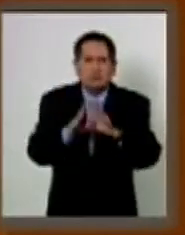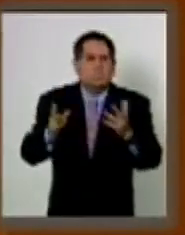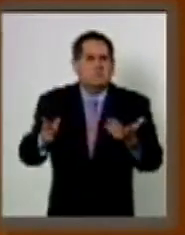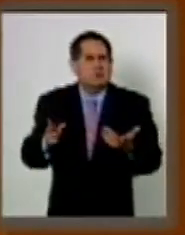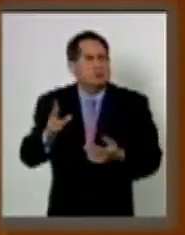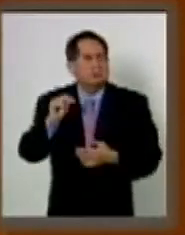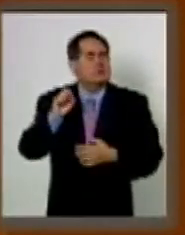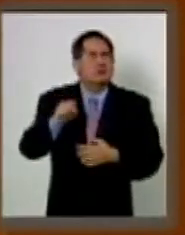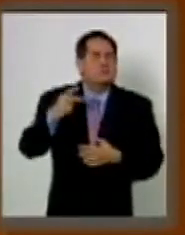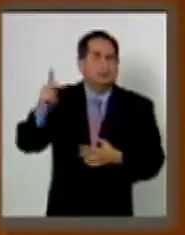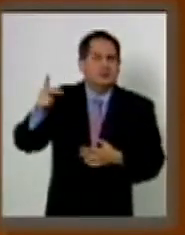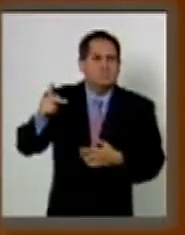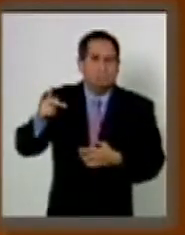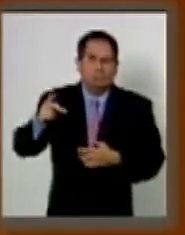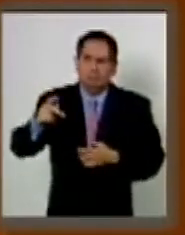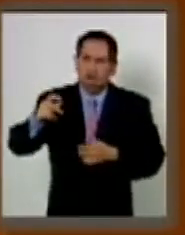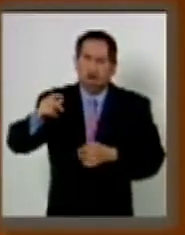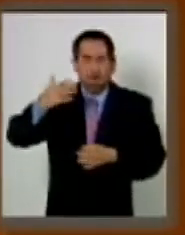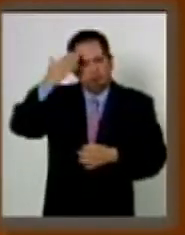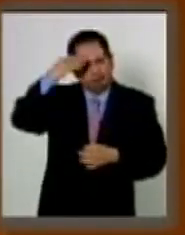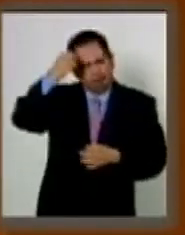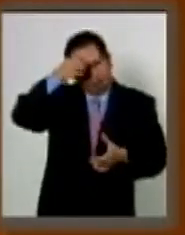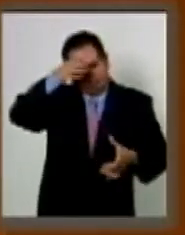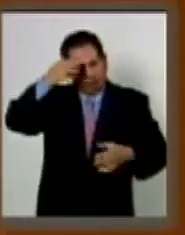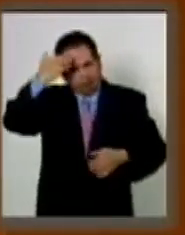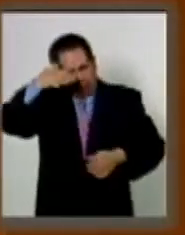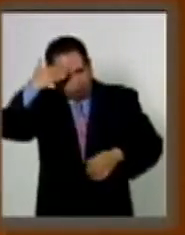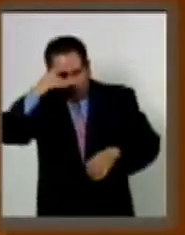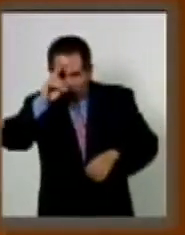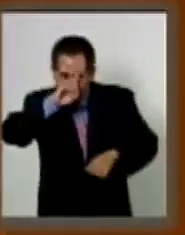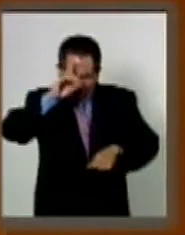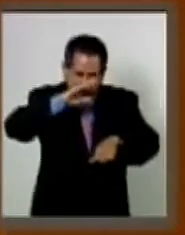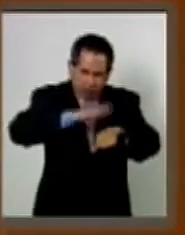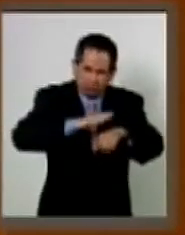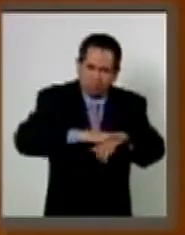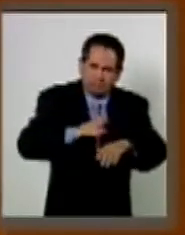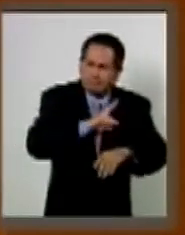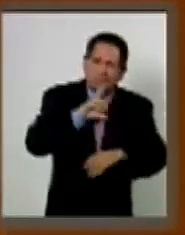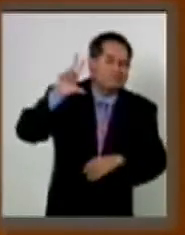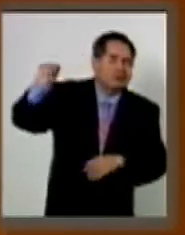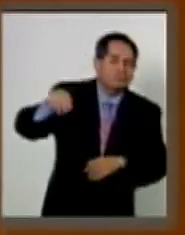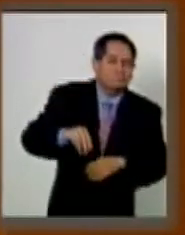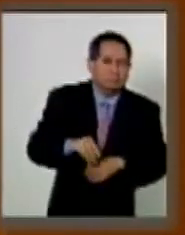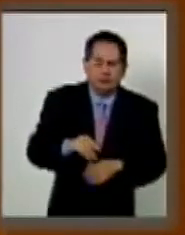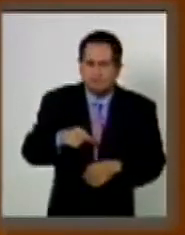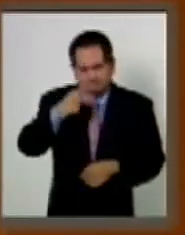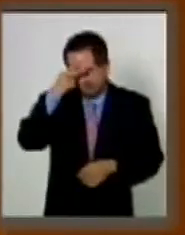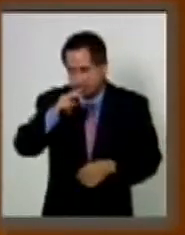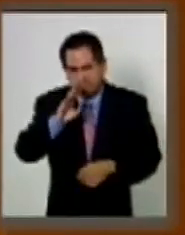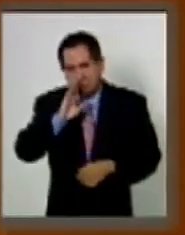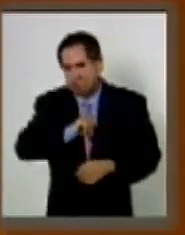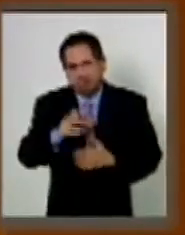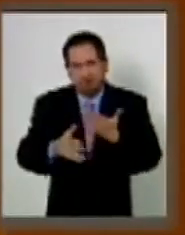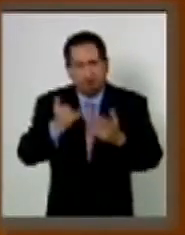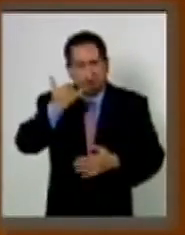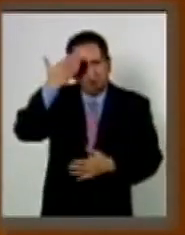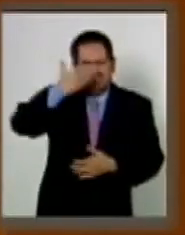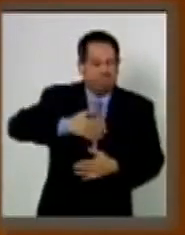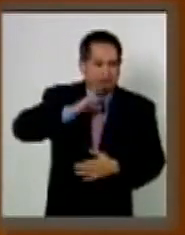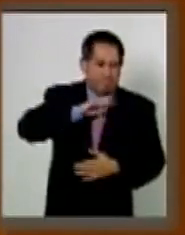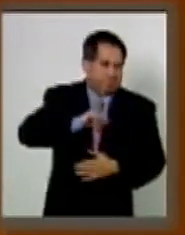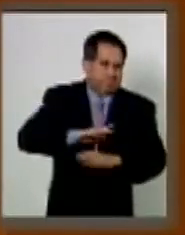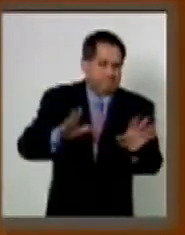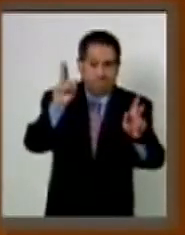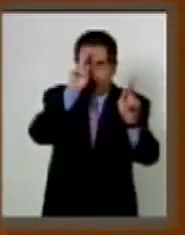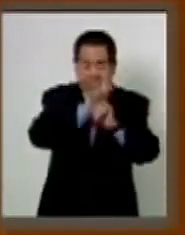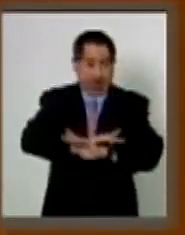son una autoridad para darnos recomendaciones? Mal va a quedar México. Muy mal vamos a quedar.